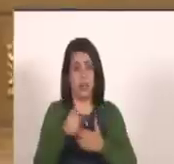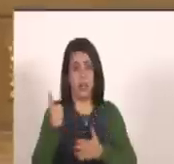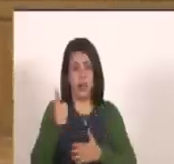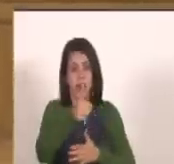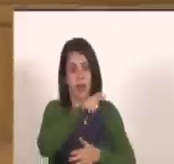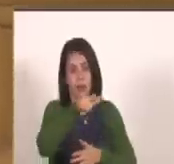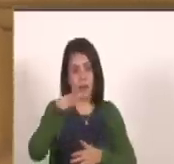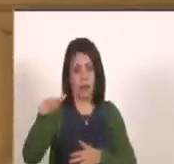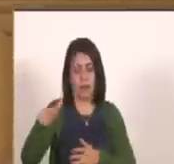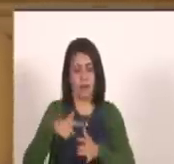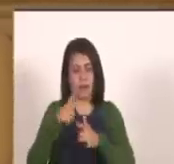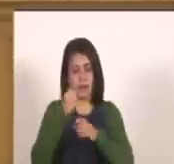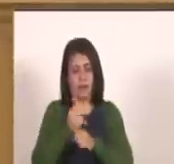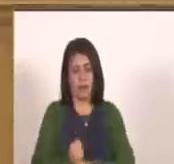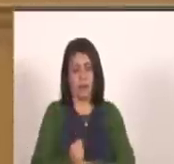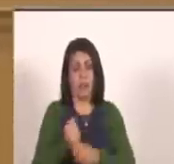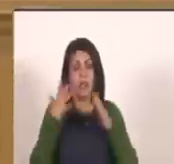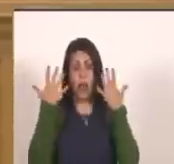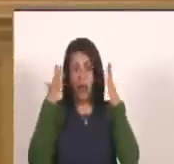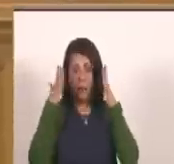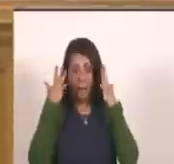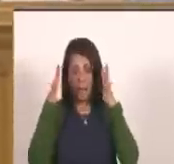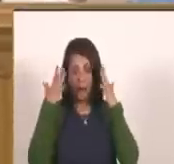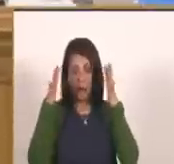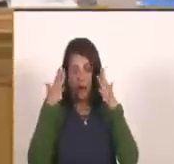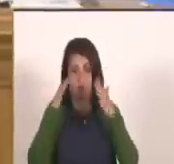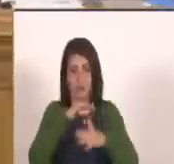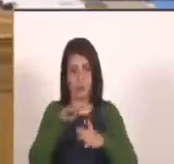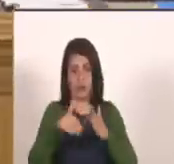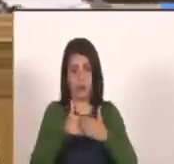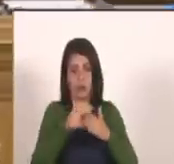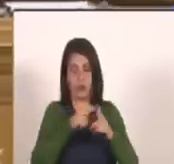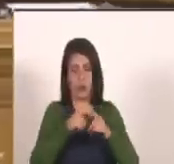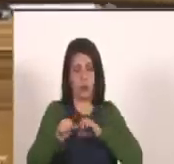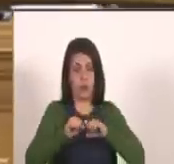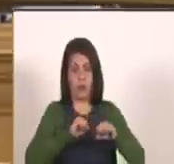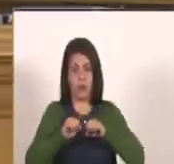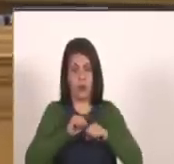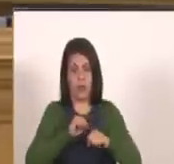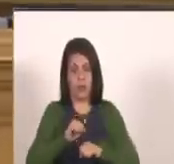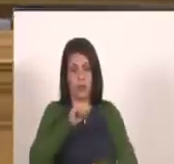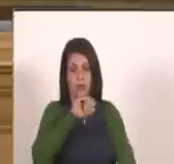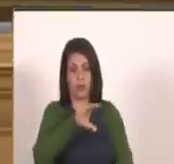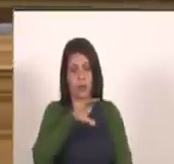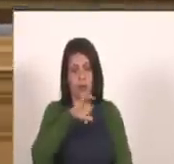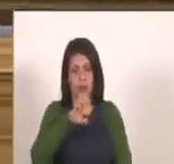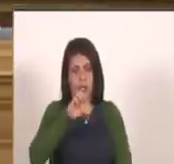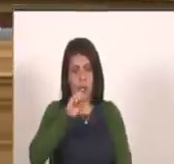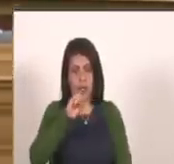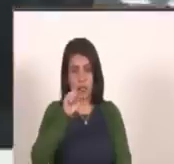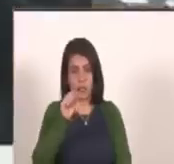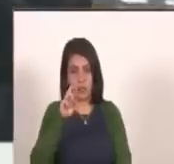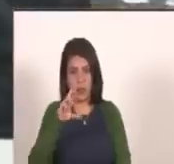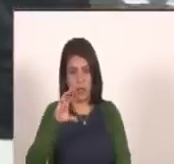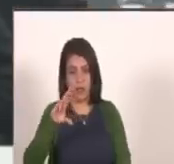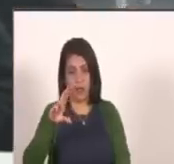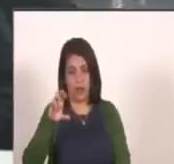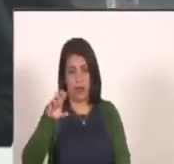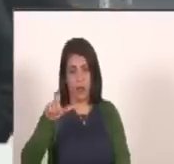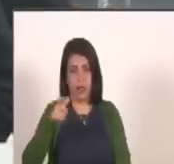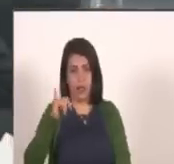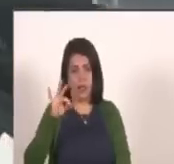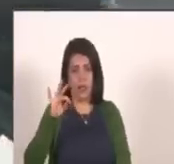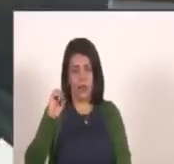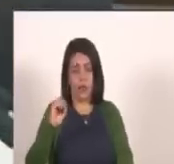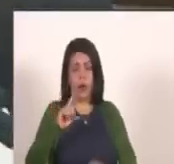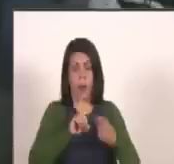de tantos y tantas espectadores. Yo pido un aplauso para los dos coordinadores del Movimiento Nacional de Teatro César Rengifo,